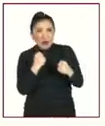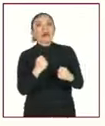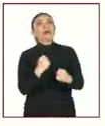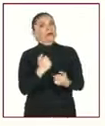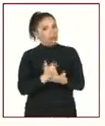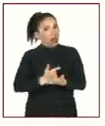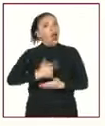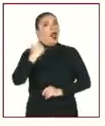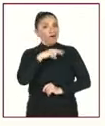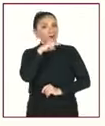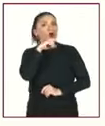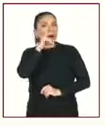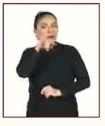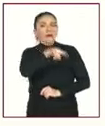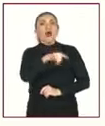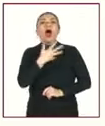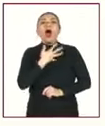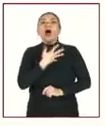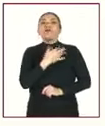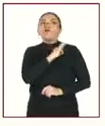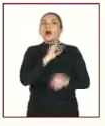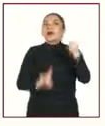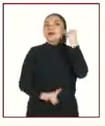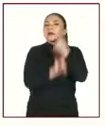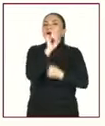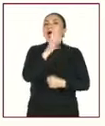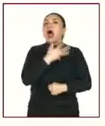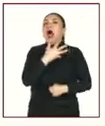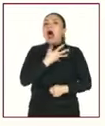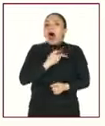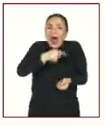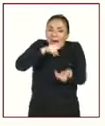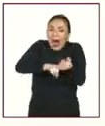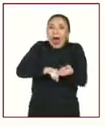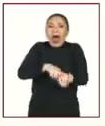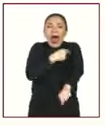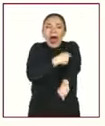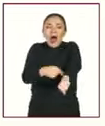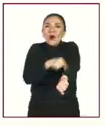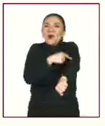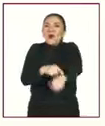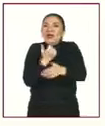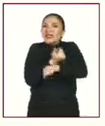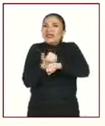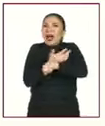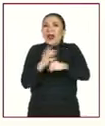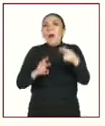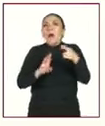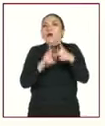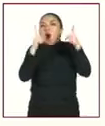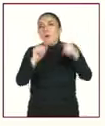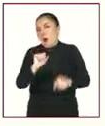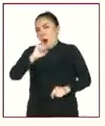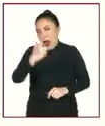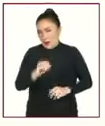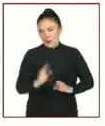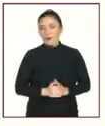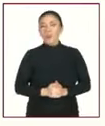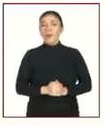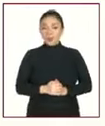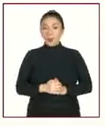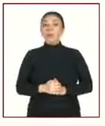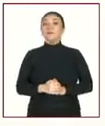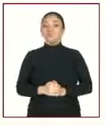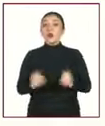más porque ya estaría involucrada una arteria. Bueno, como les comentaba hace un momento, el uso